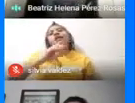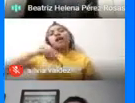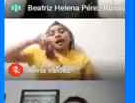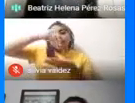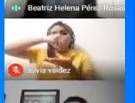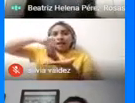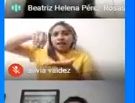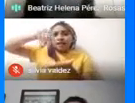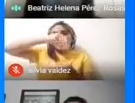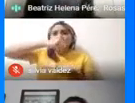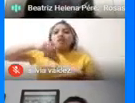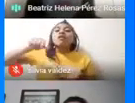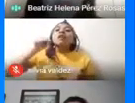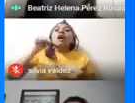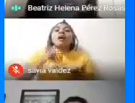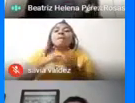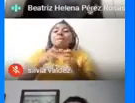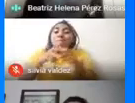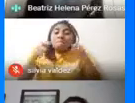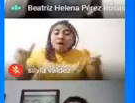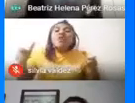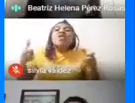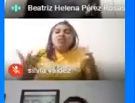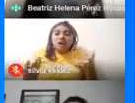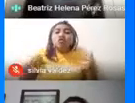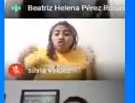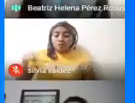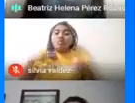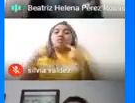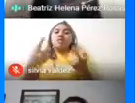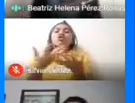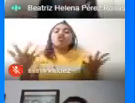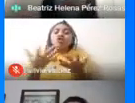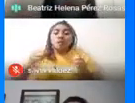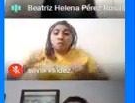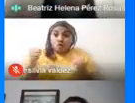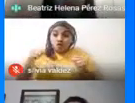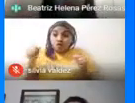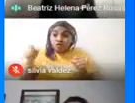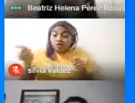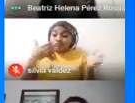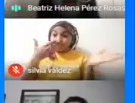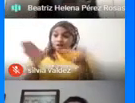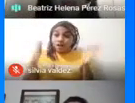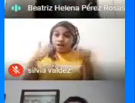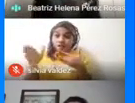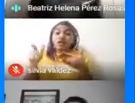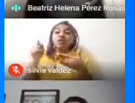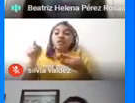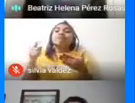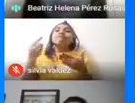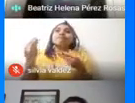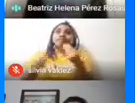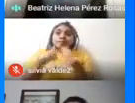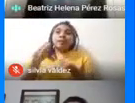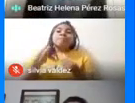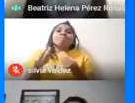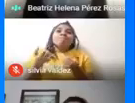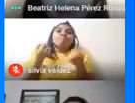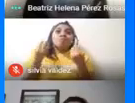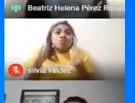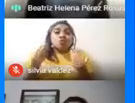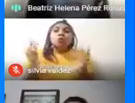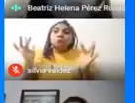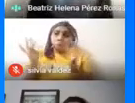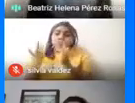nivel grande, macro, también sí lo digo, desde Bogotá los ejercicios de planificación han sido bastante